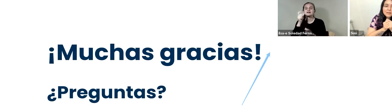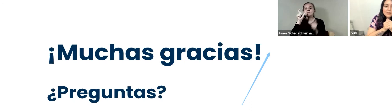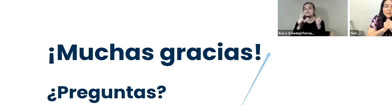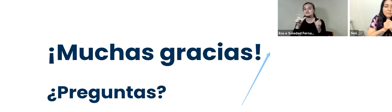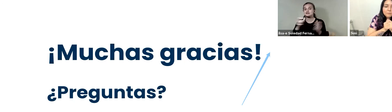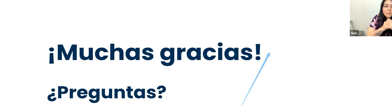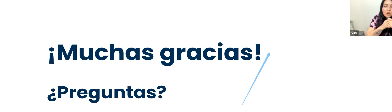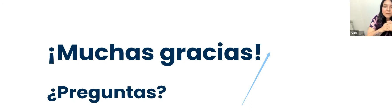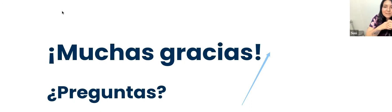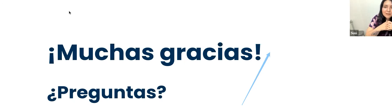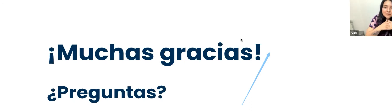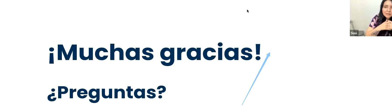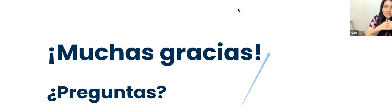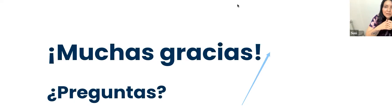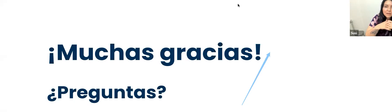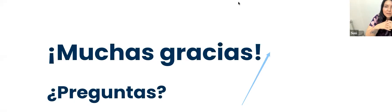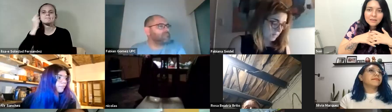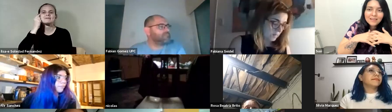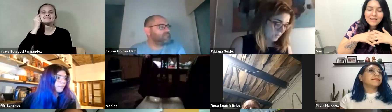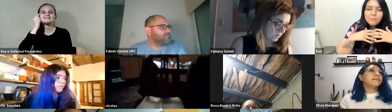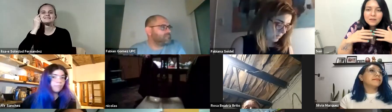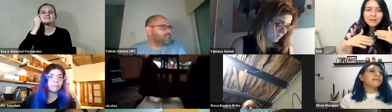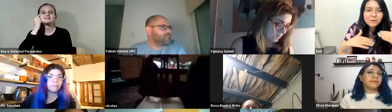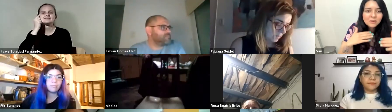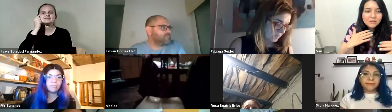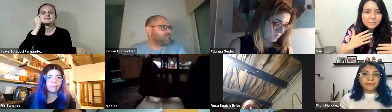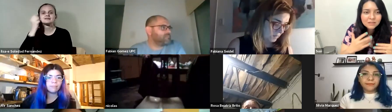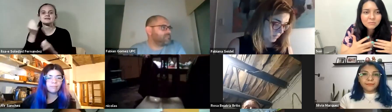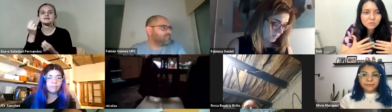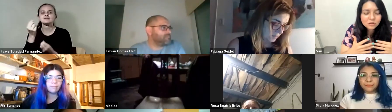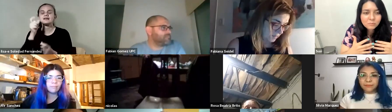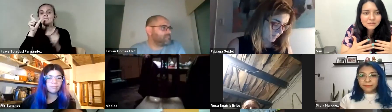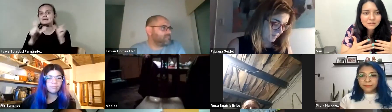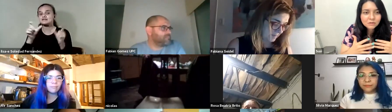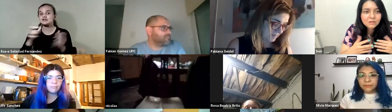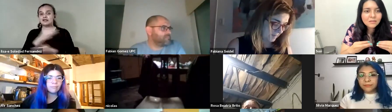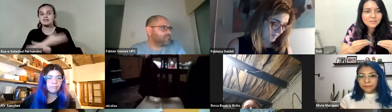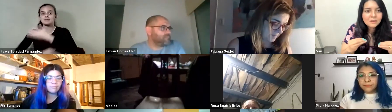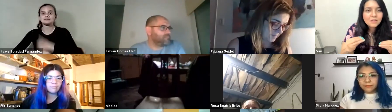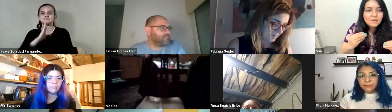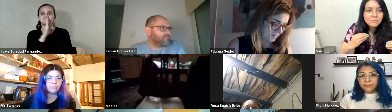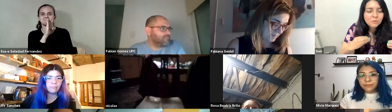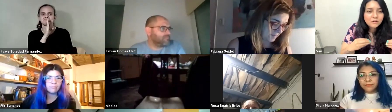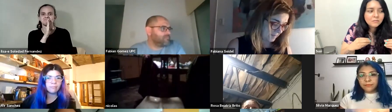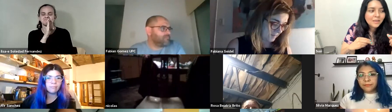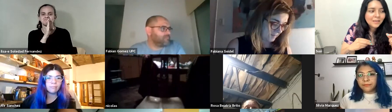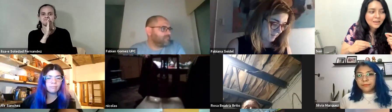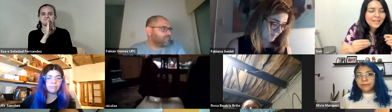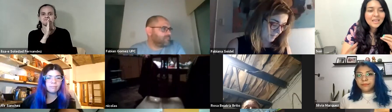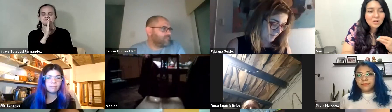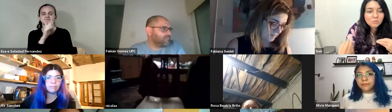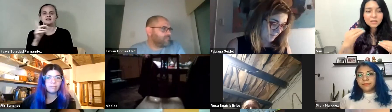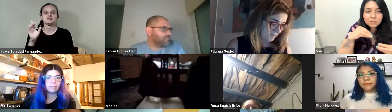es no pensar en las personas con discapacidad como sujetos pasivos, ¿no? Y decir, bueno,